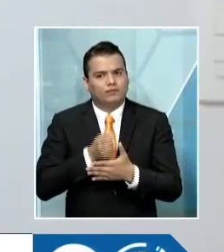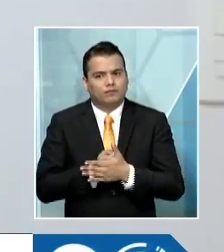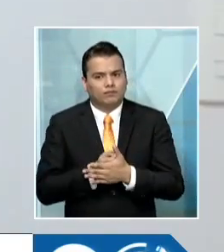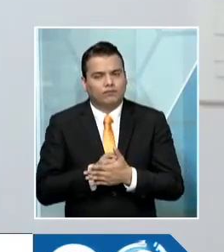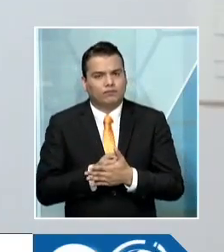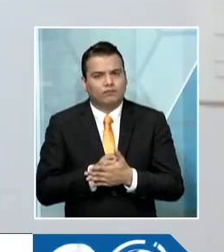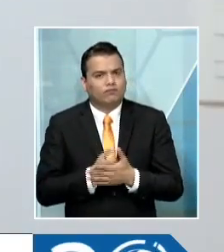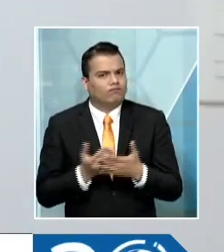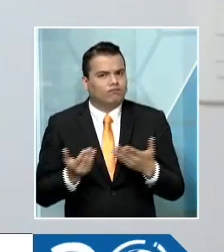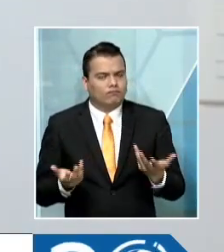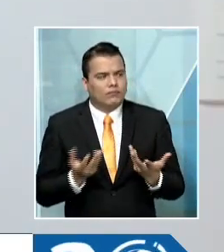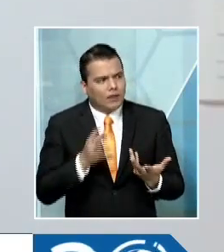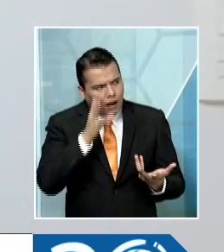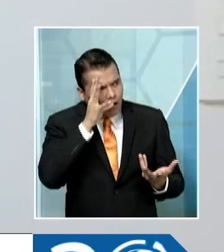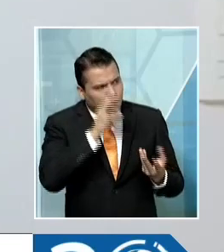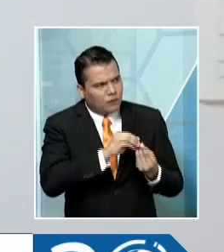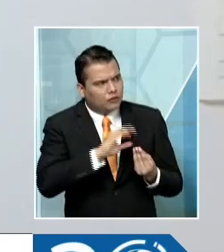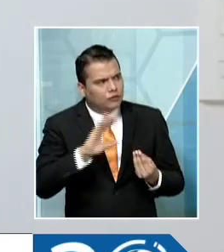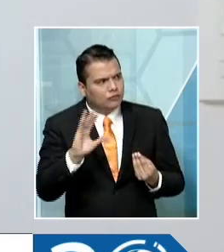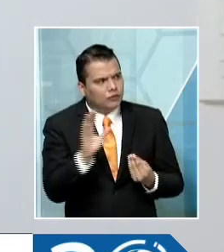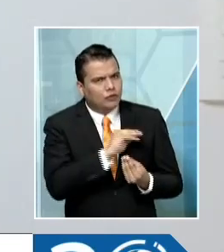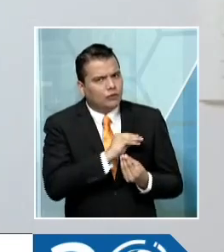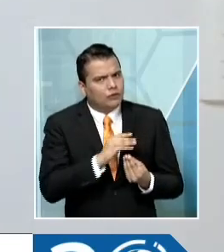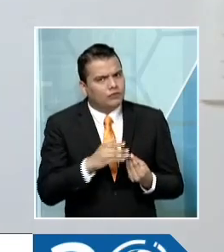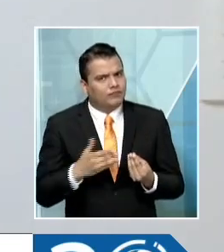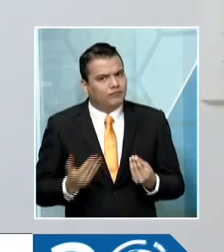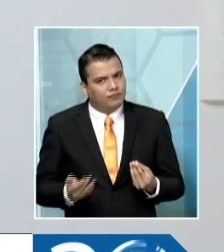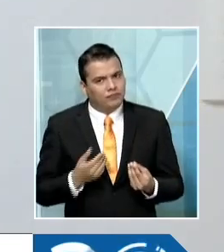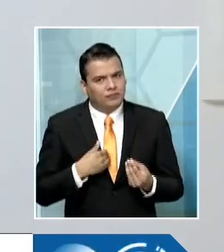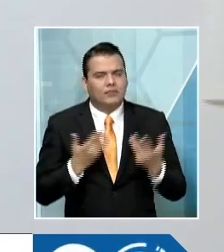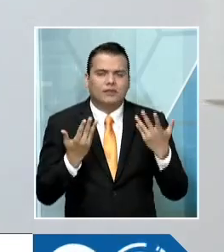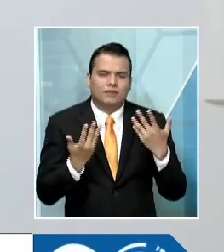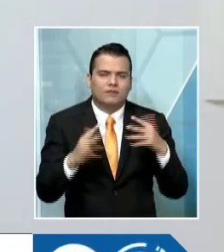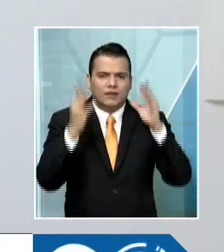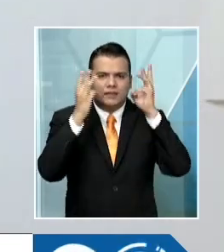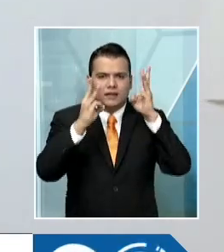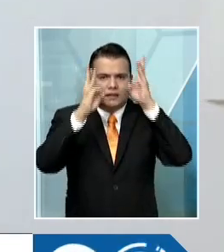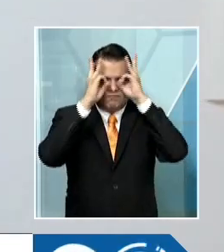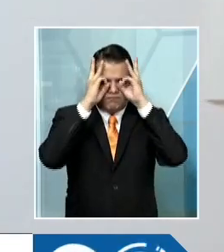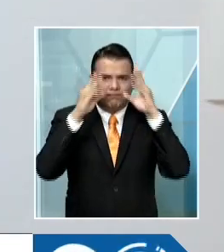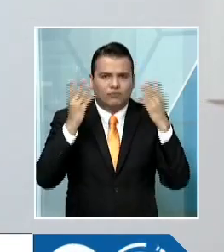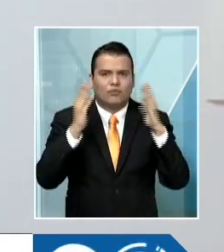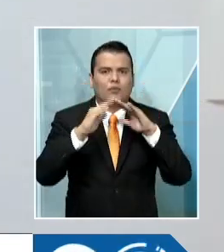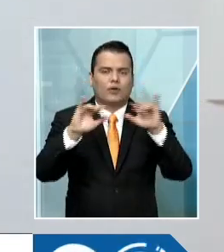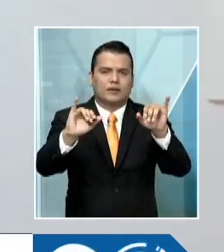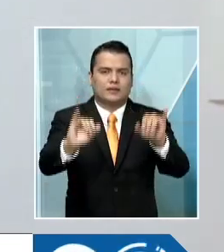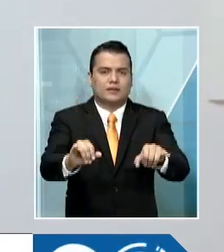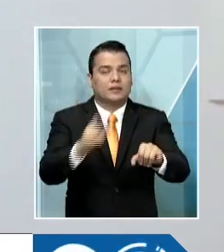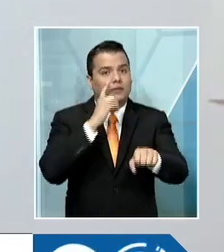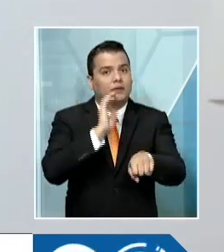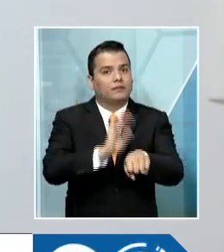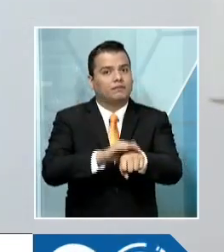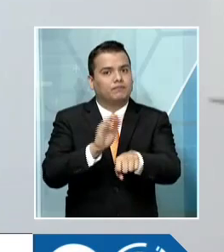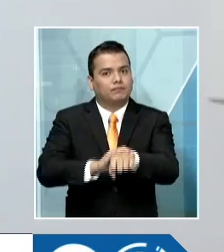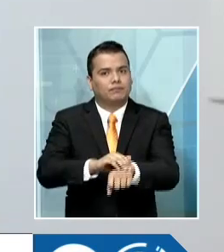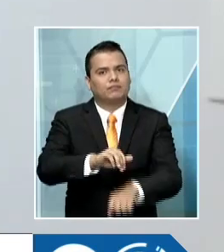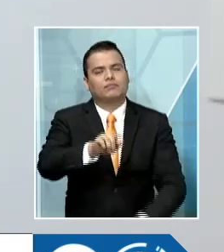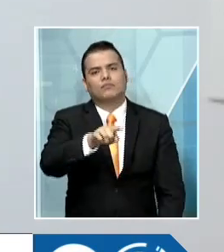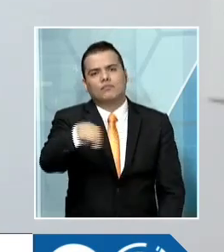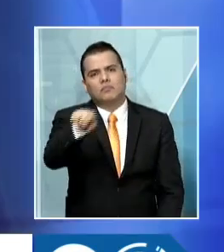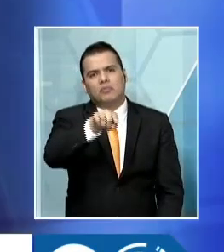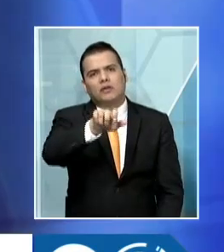consenso vamos a celebrar el Halloween en casa. Entonces queremos invitar a las